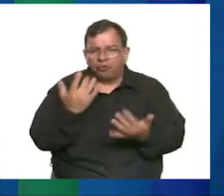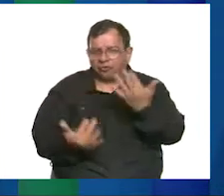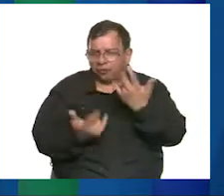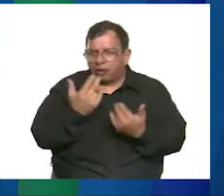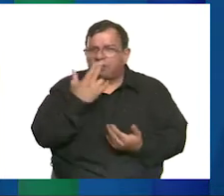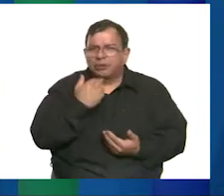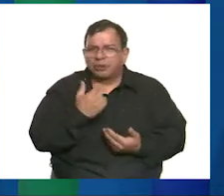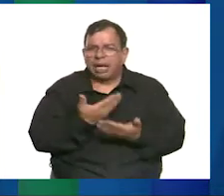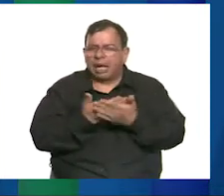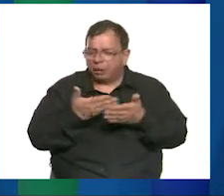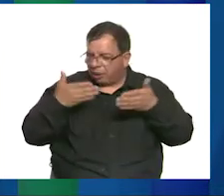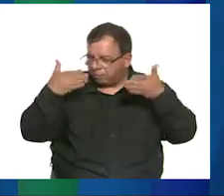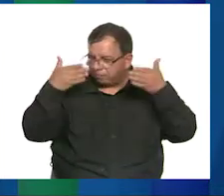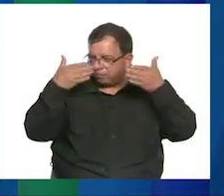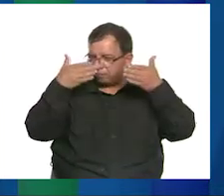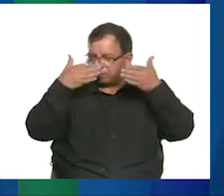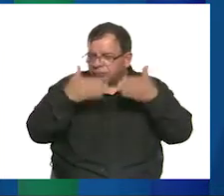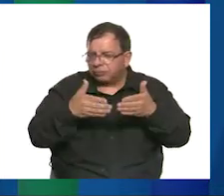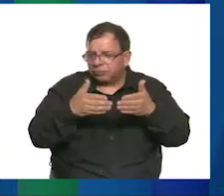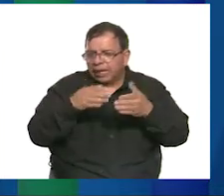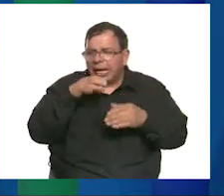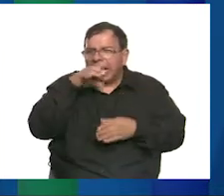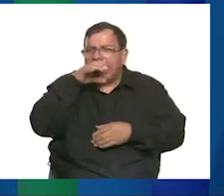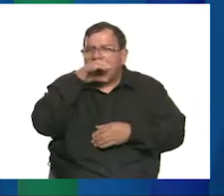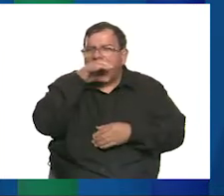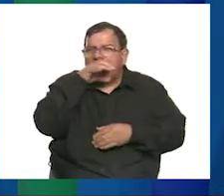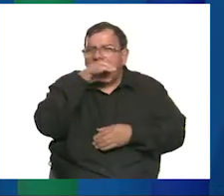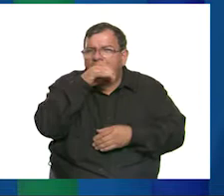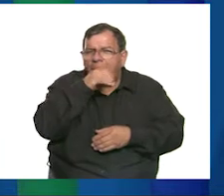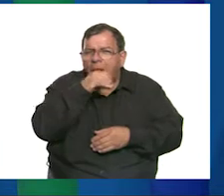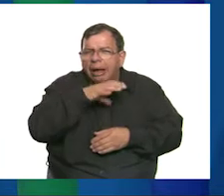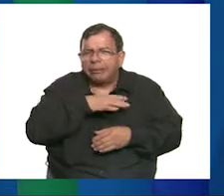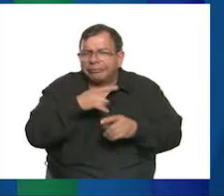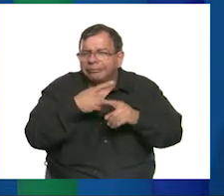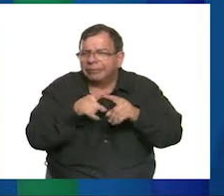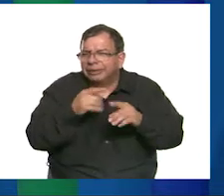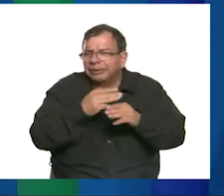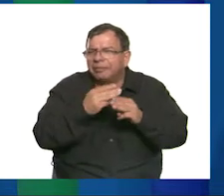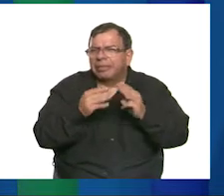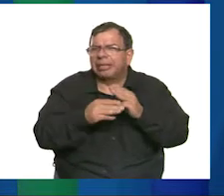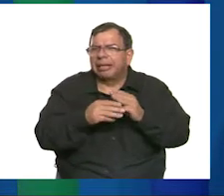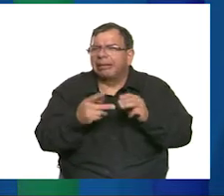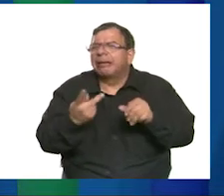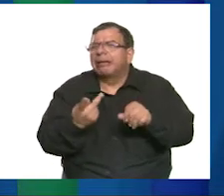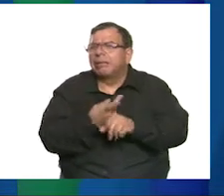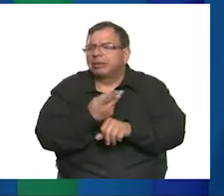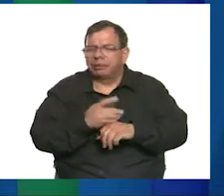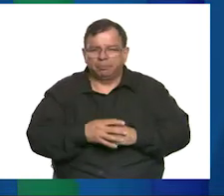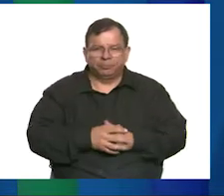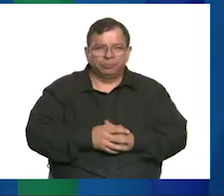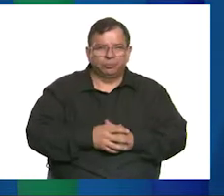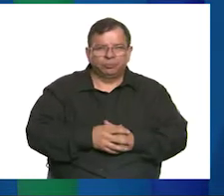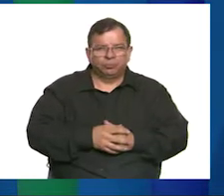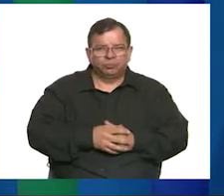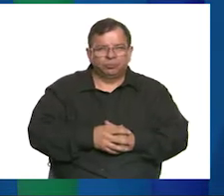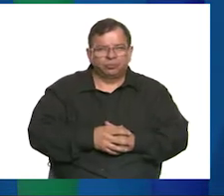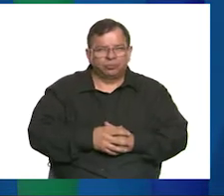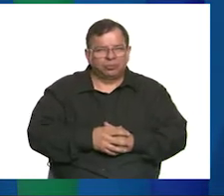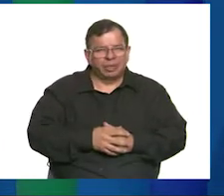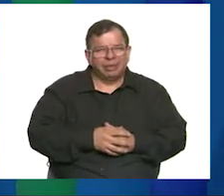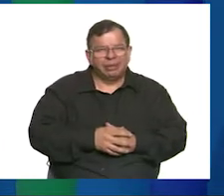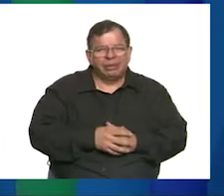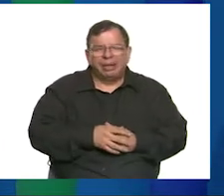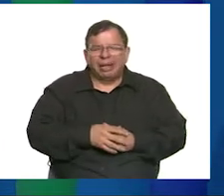nos concentraremos en los efectos del calor en los distintos materiales. Juan Carlos, ¿qué entiendes por